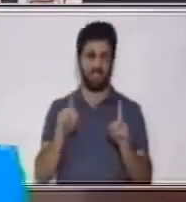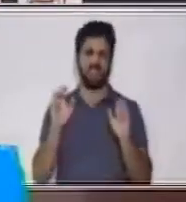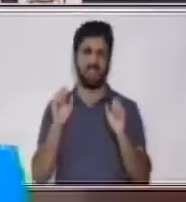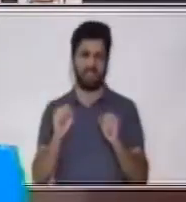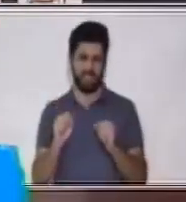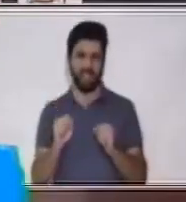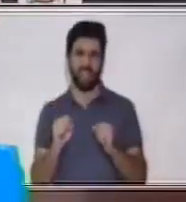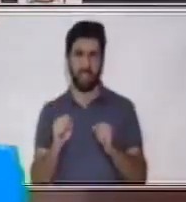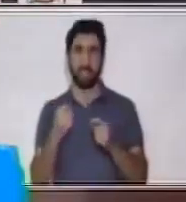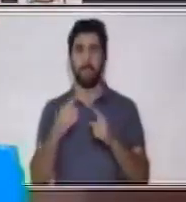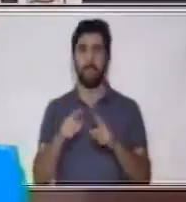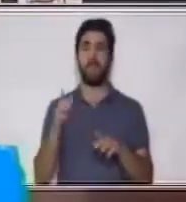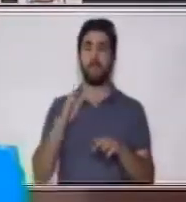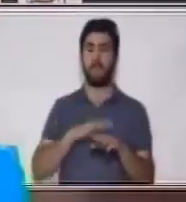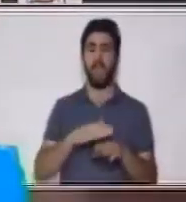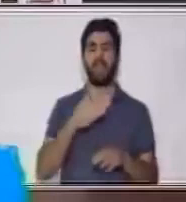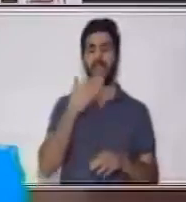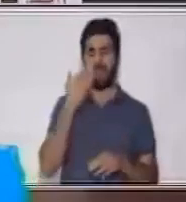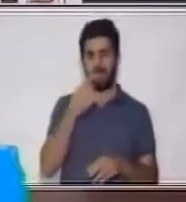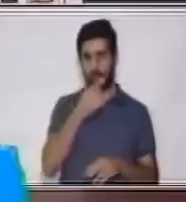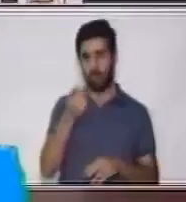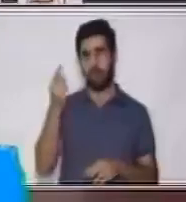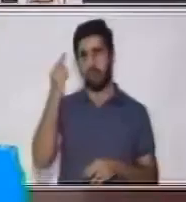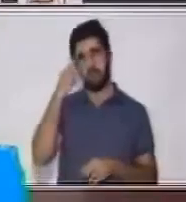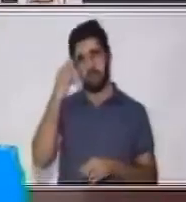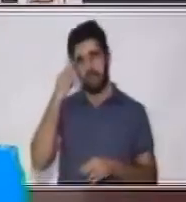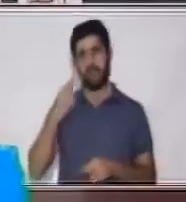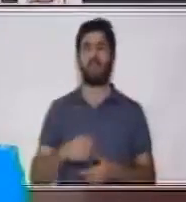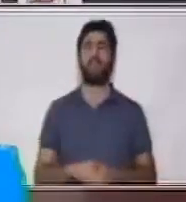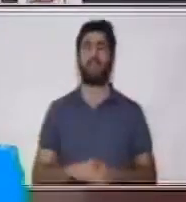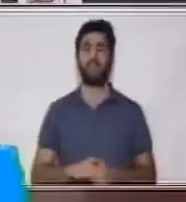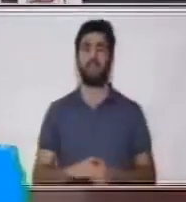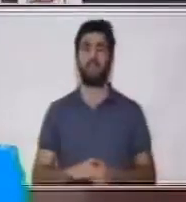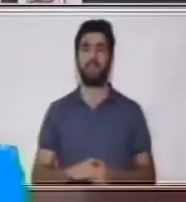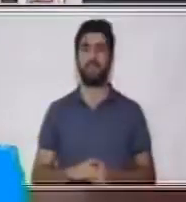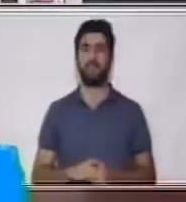pero es más fácil de lo que tú piensas.